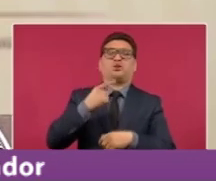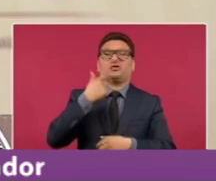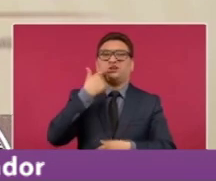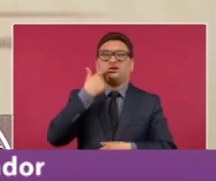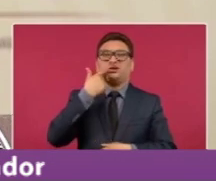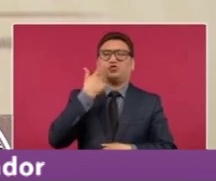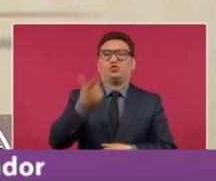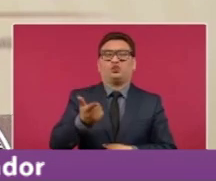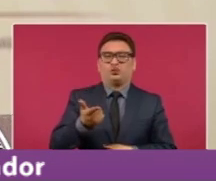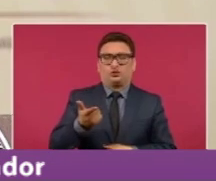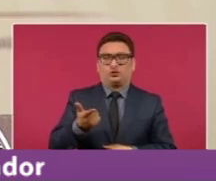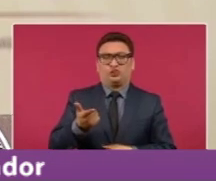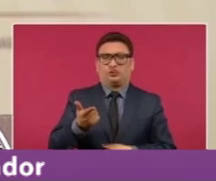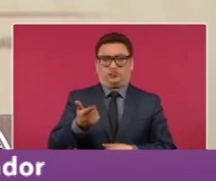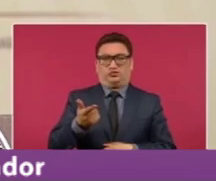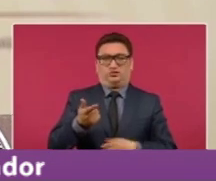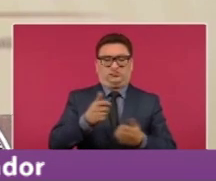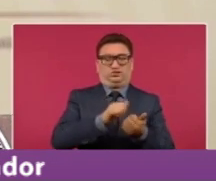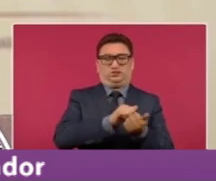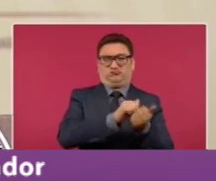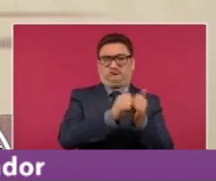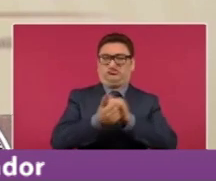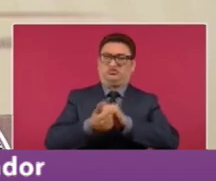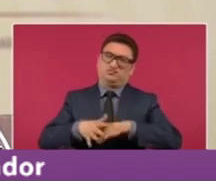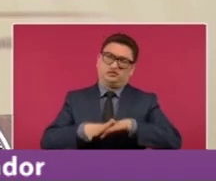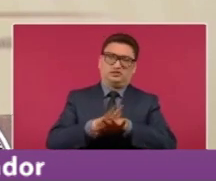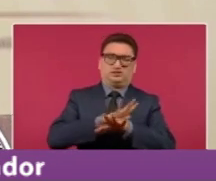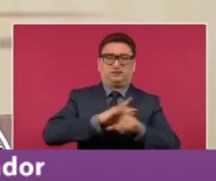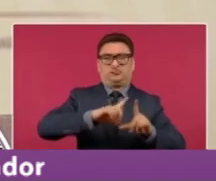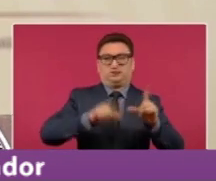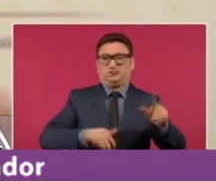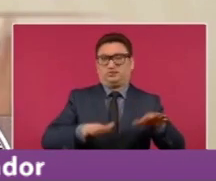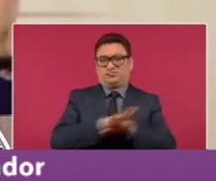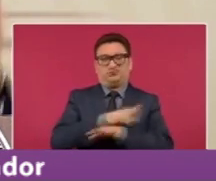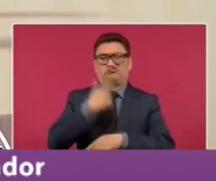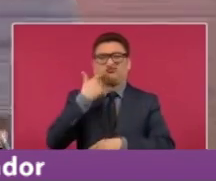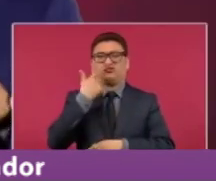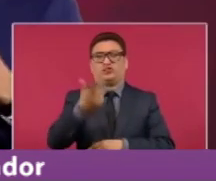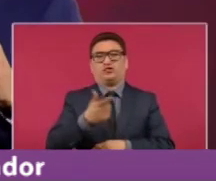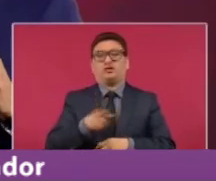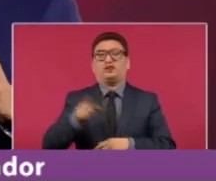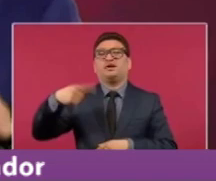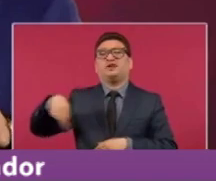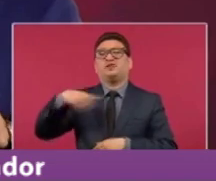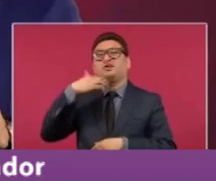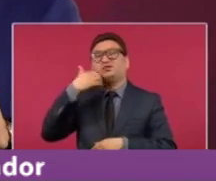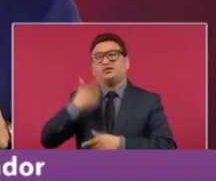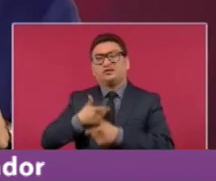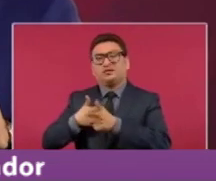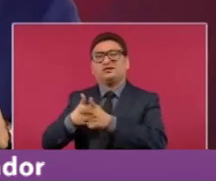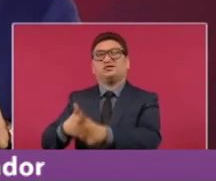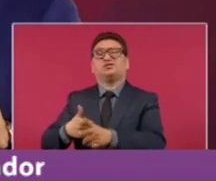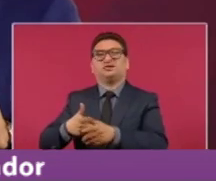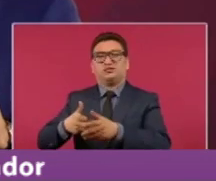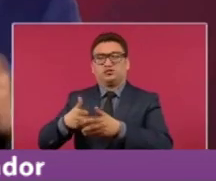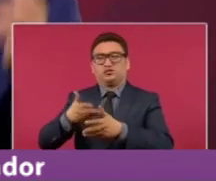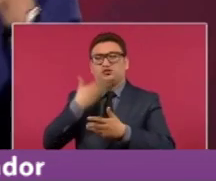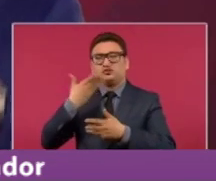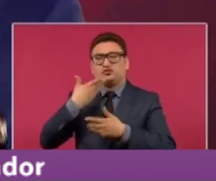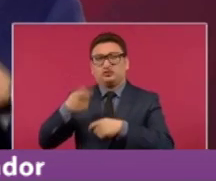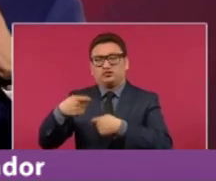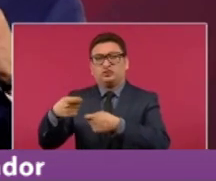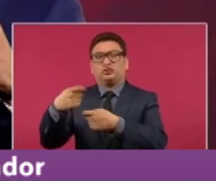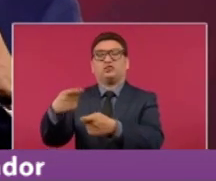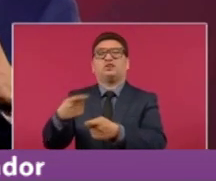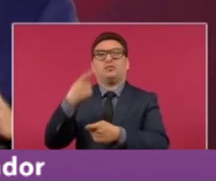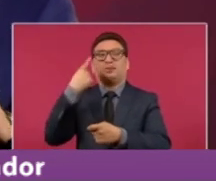que alrededor del mundo, en Shanghái, China y en Berlín, Alemania, de acuerdo con la empresa de Elon Musk, cada fábrica es diseñada desde cero